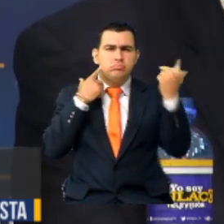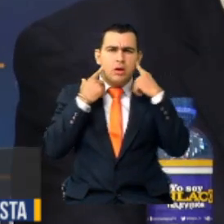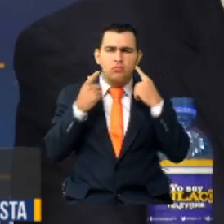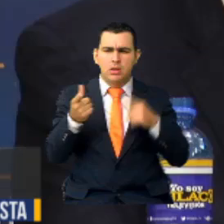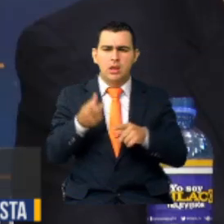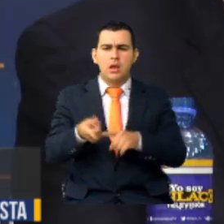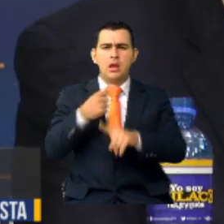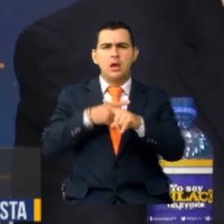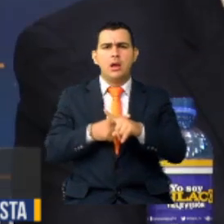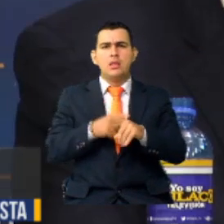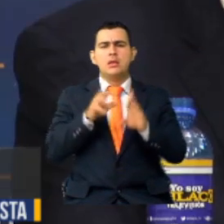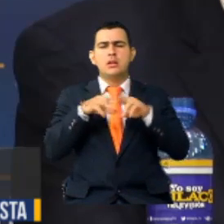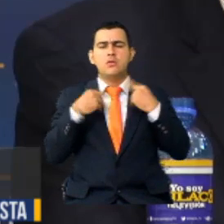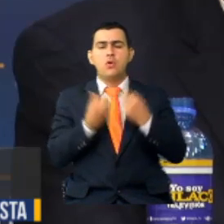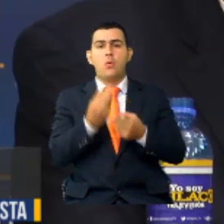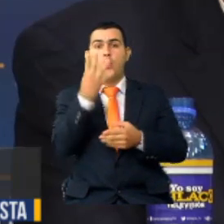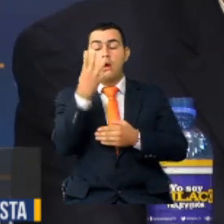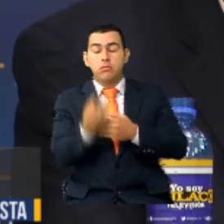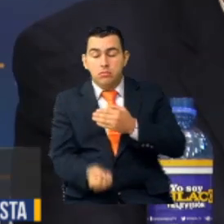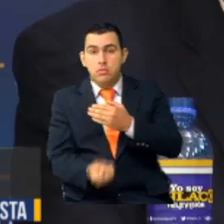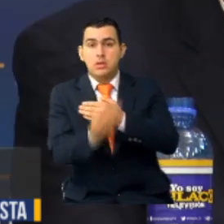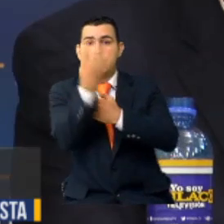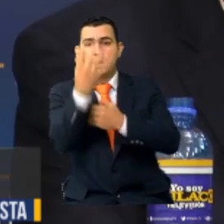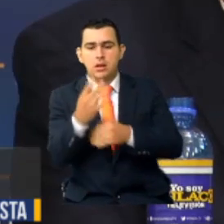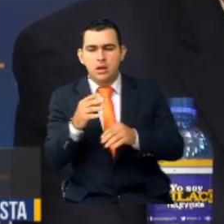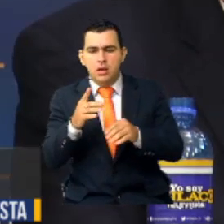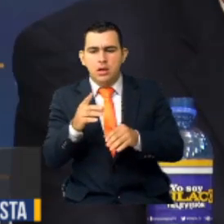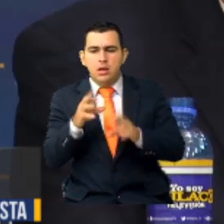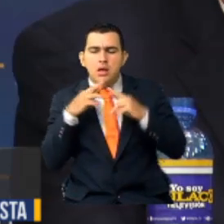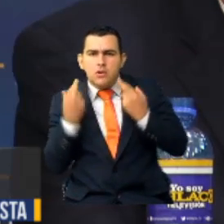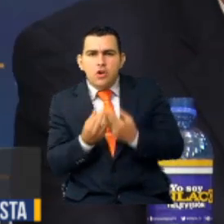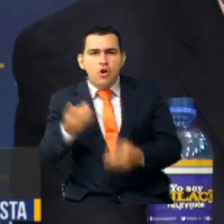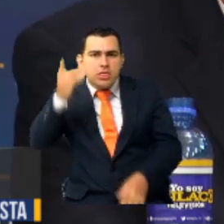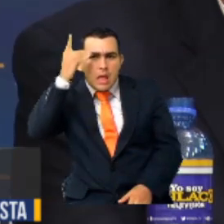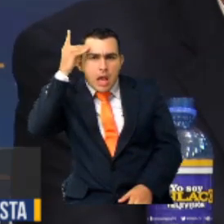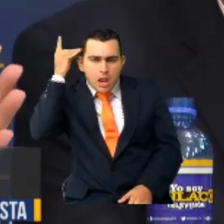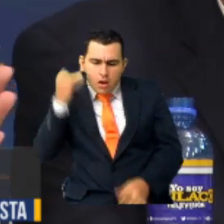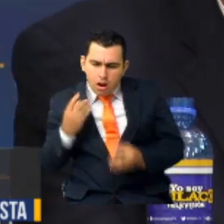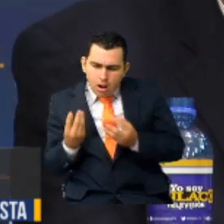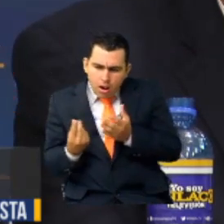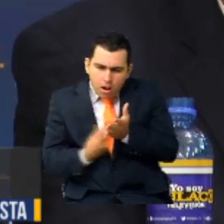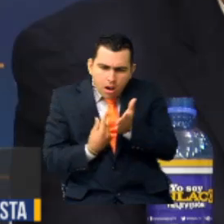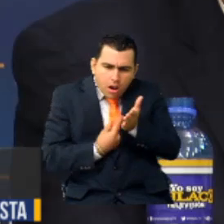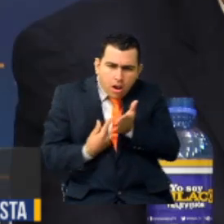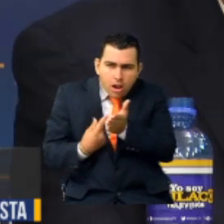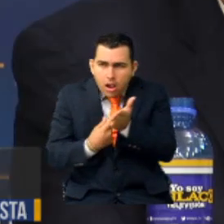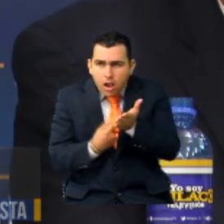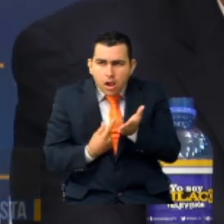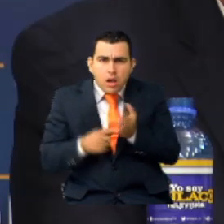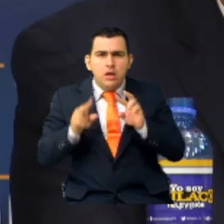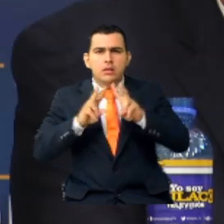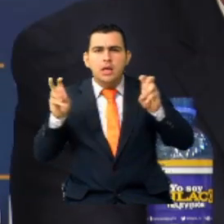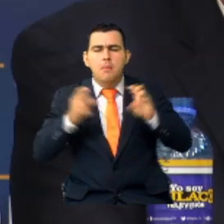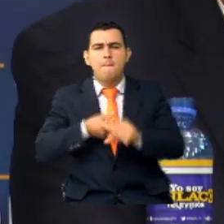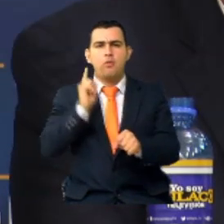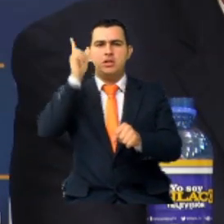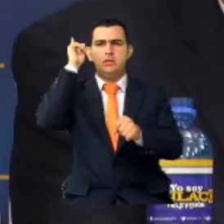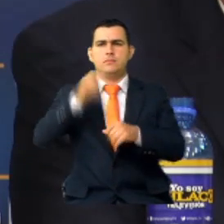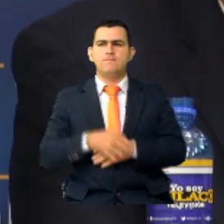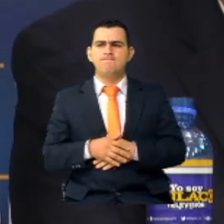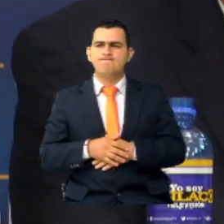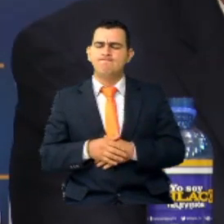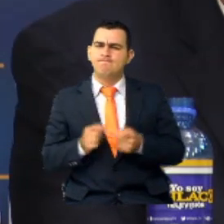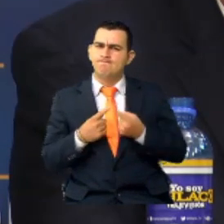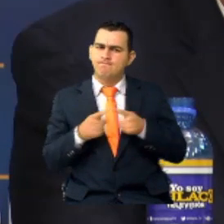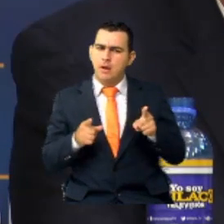reunión hasta las 4 de la mañana con el candidato Darío Echeverri, hablando, me imagino, de temas políticos. Pero se